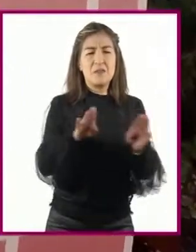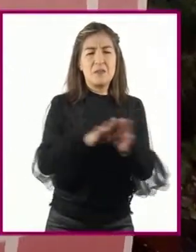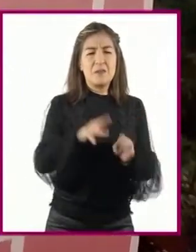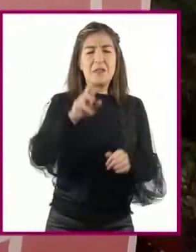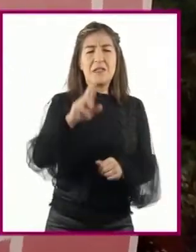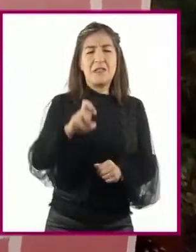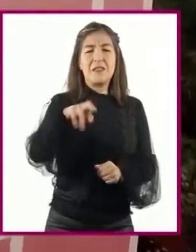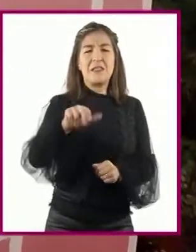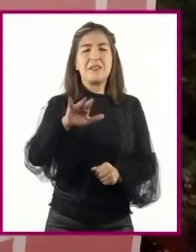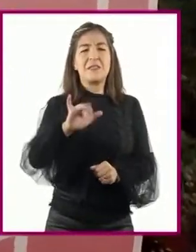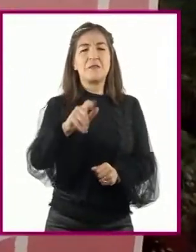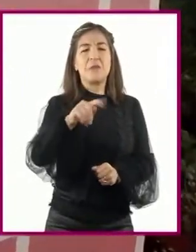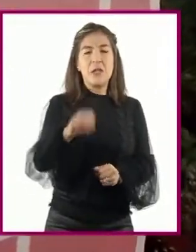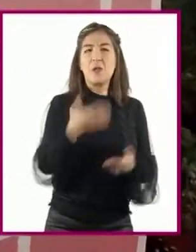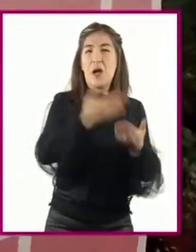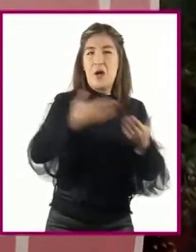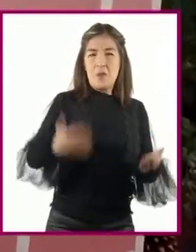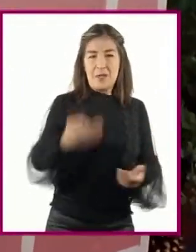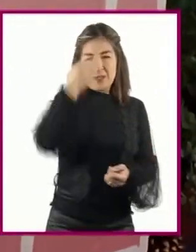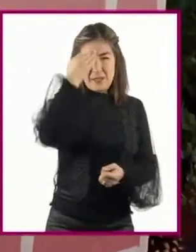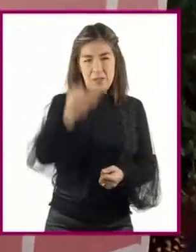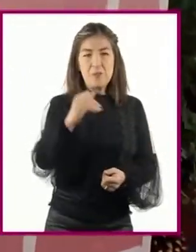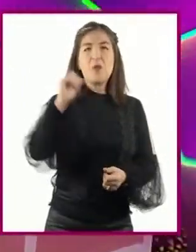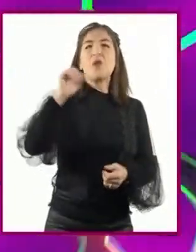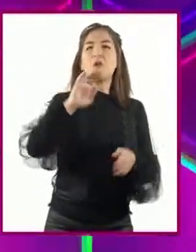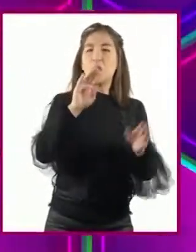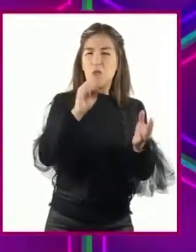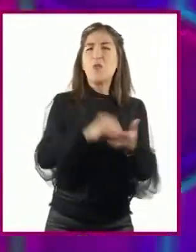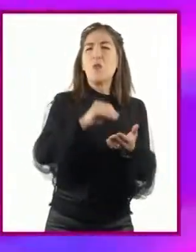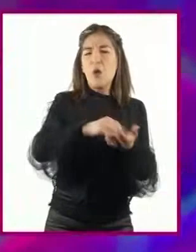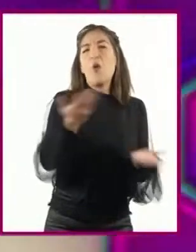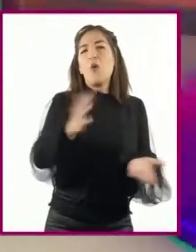en la actualidad? ¿En qué se han modificado?